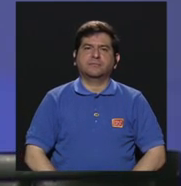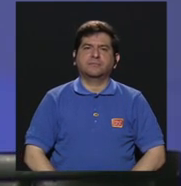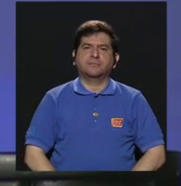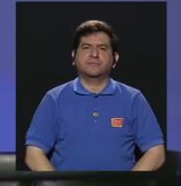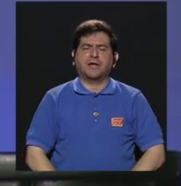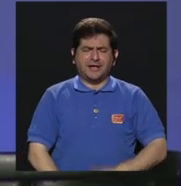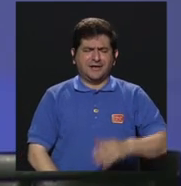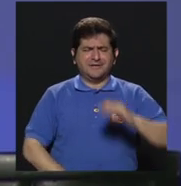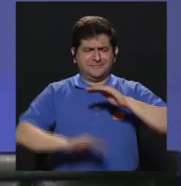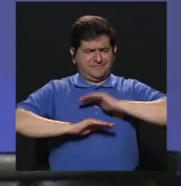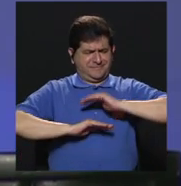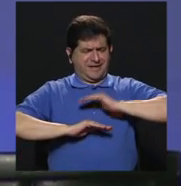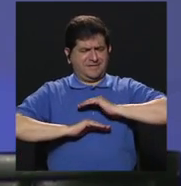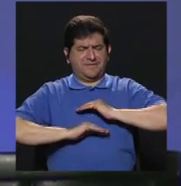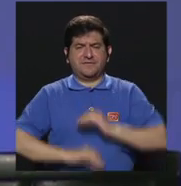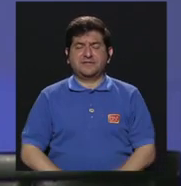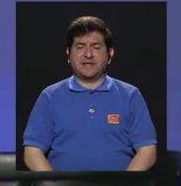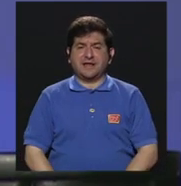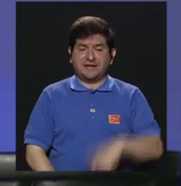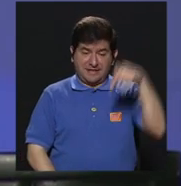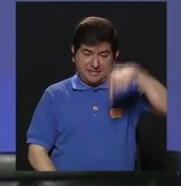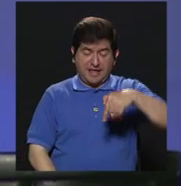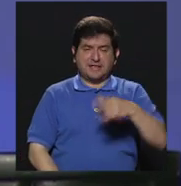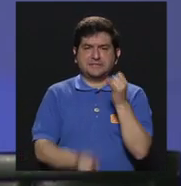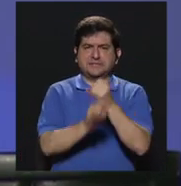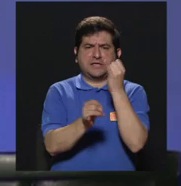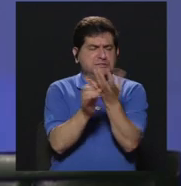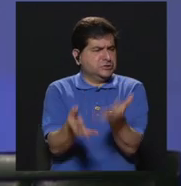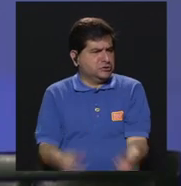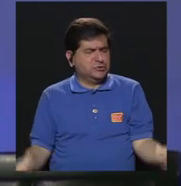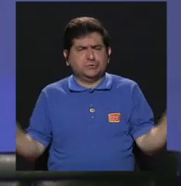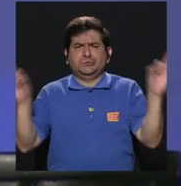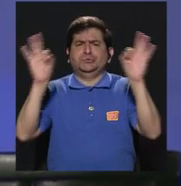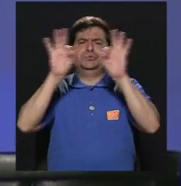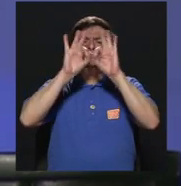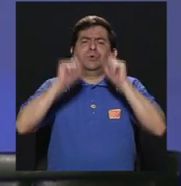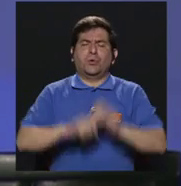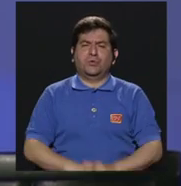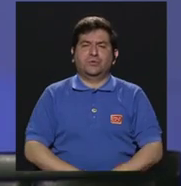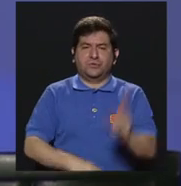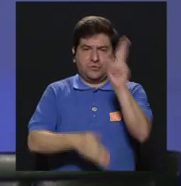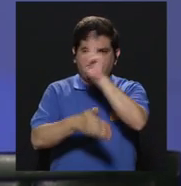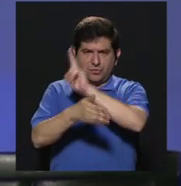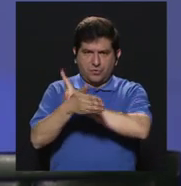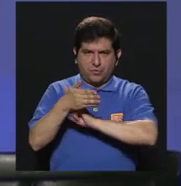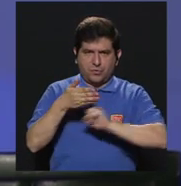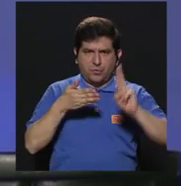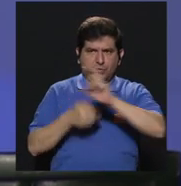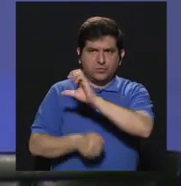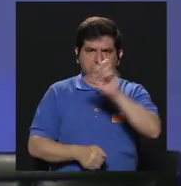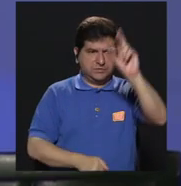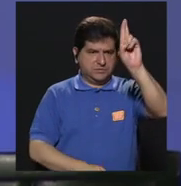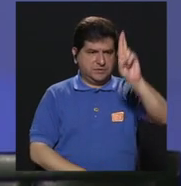Cuánta satisfacción por provenir de esta inmensa institución que es la Universidad de Costa Rica.